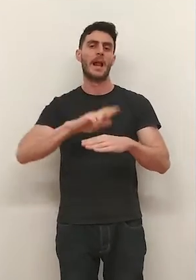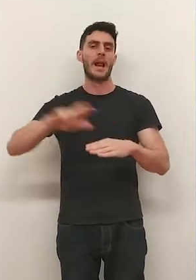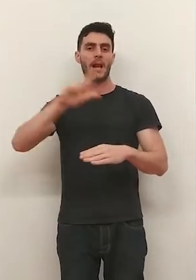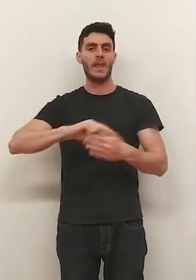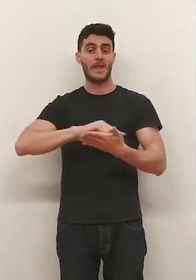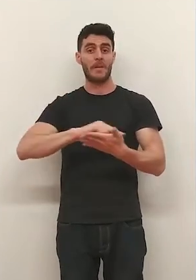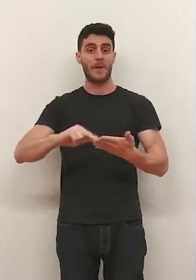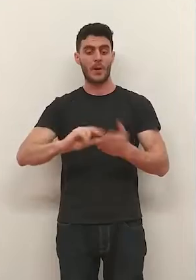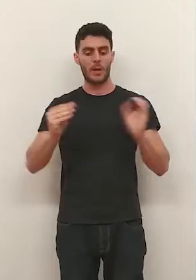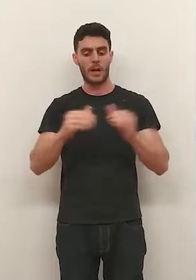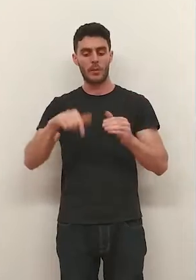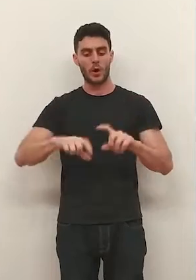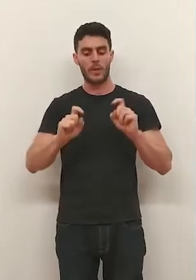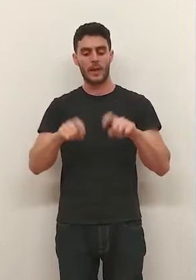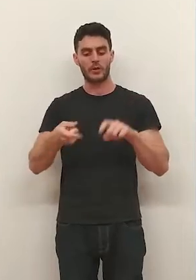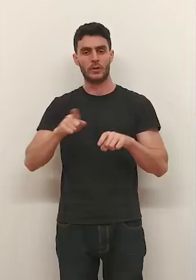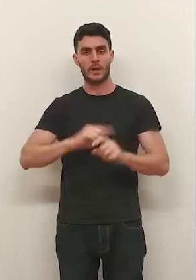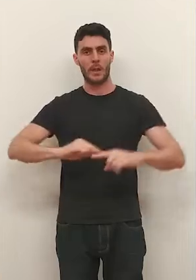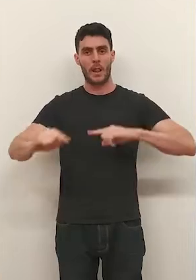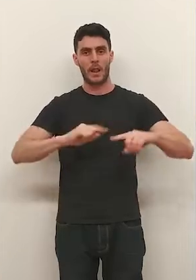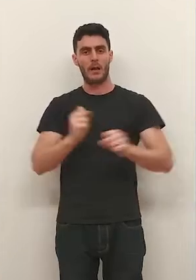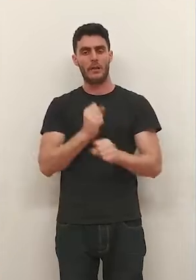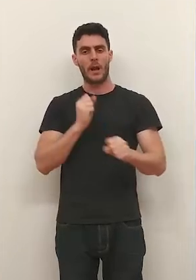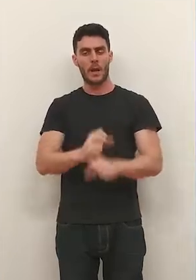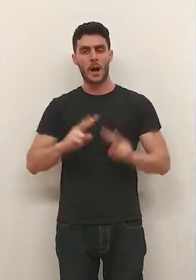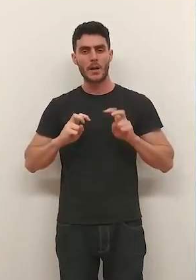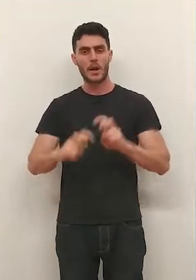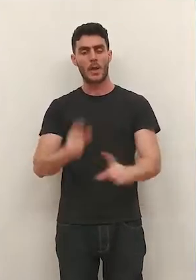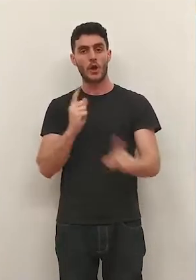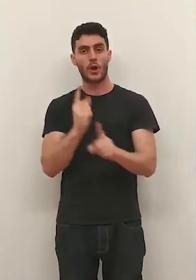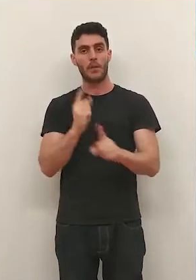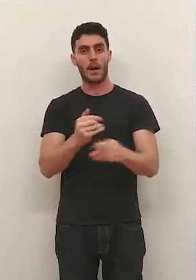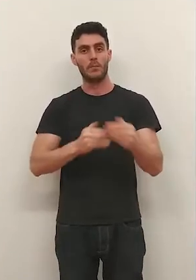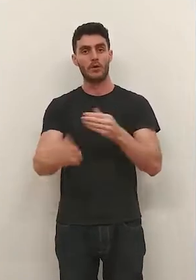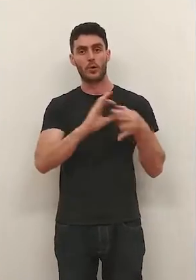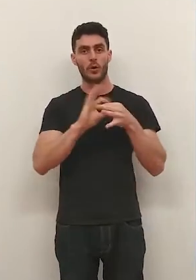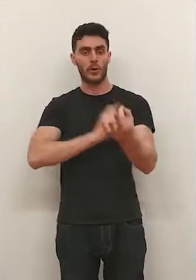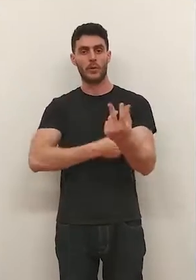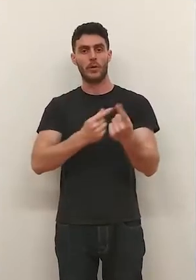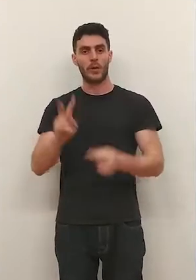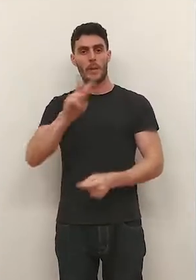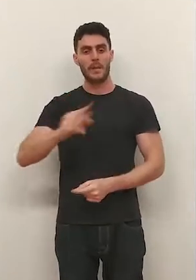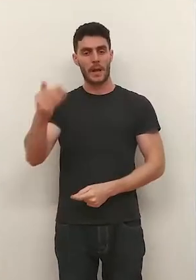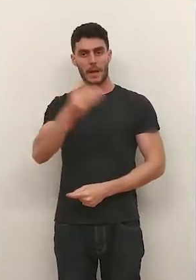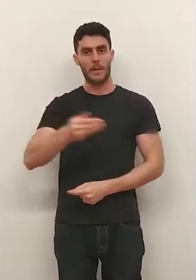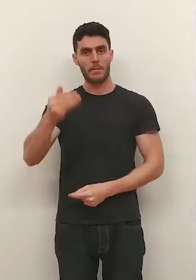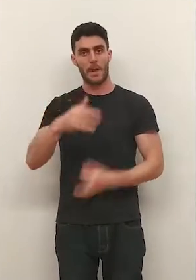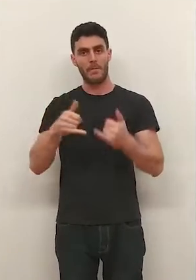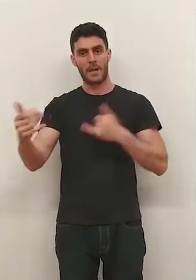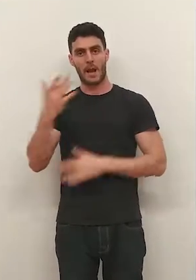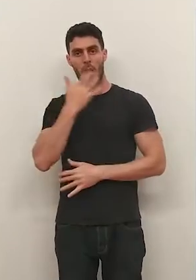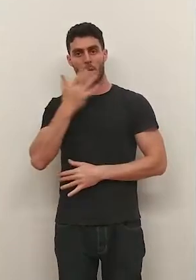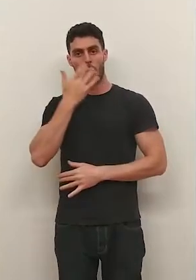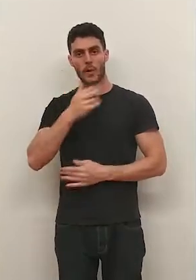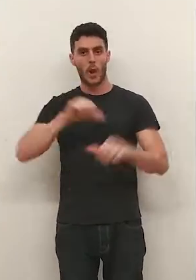Ferrol. La plantilla ha descansado hoy mientras el cuerpo técnico trabaja analizando al próximo rival blanquirrojo, el Villarreal B. El filial